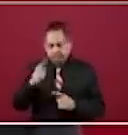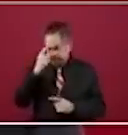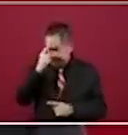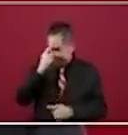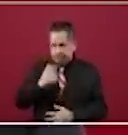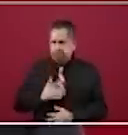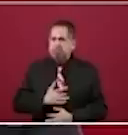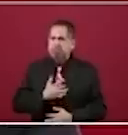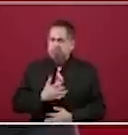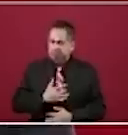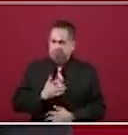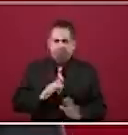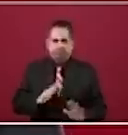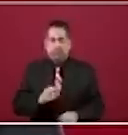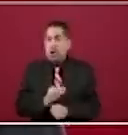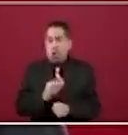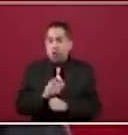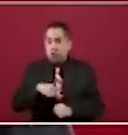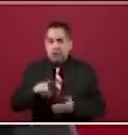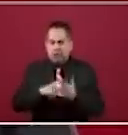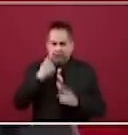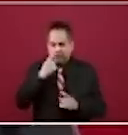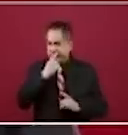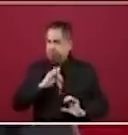consciente como ahora.